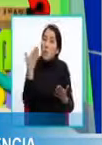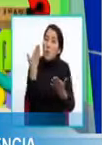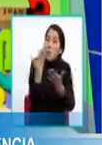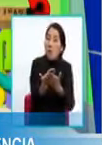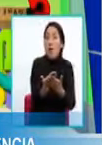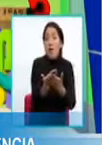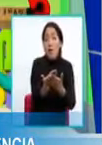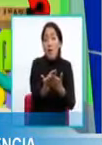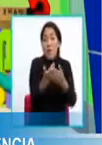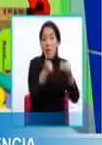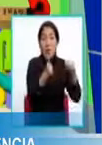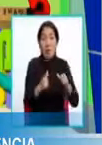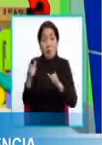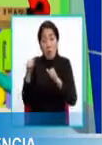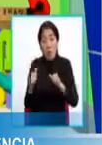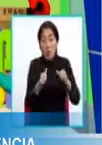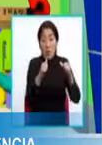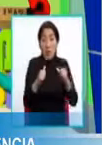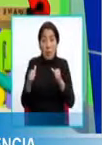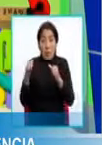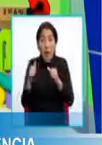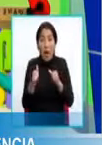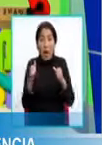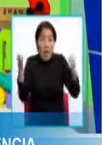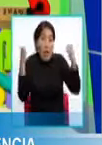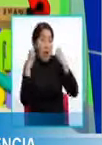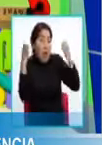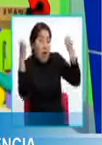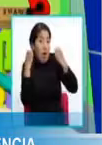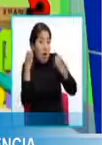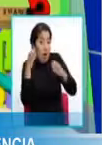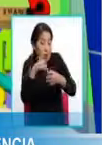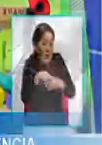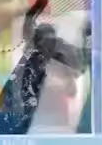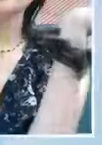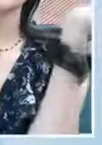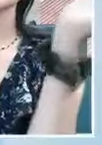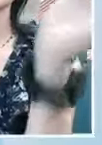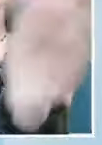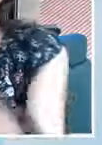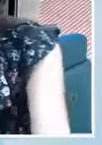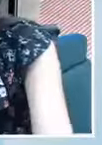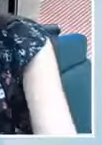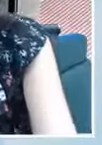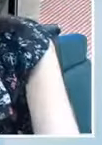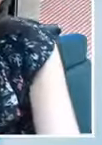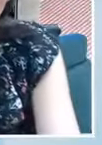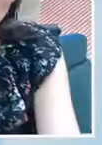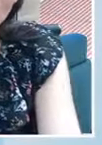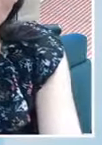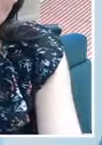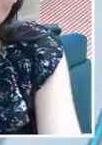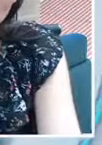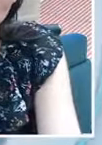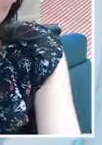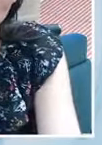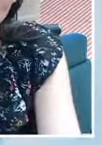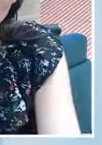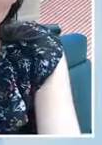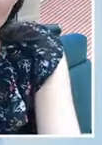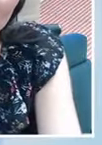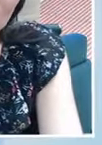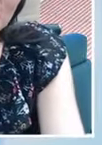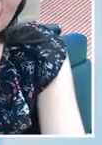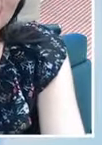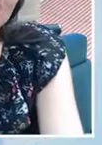de una manera diferente a la que teníamos cuando podíamos ir al aula. Le agradezco este tiempo, señor Rossell, y voy a concluir con